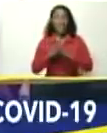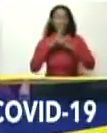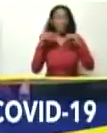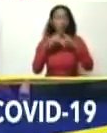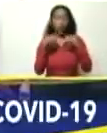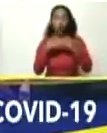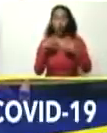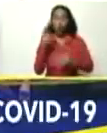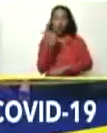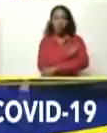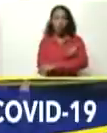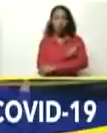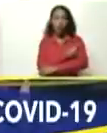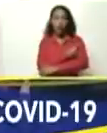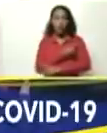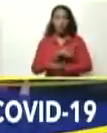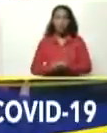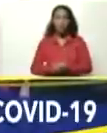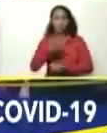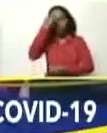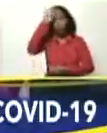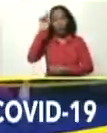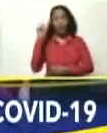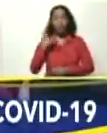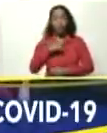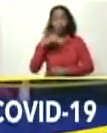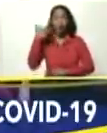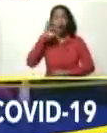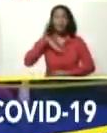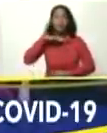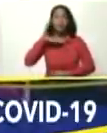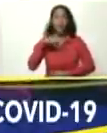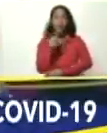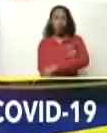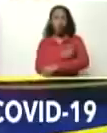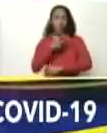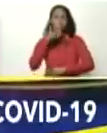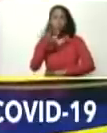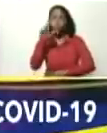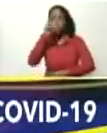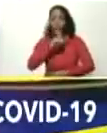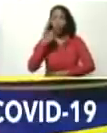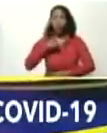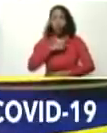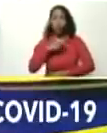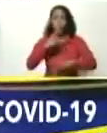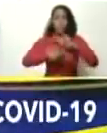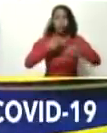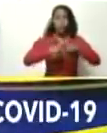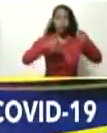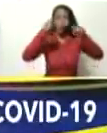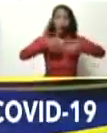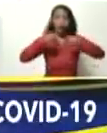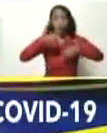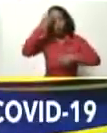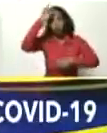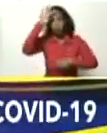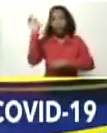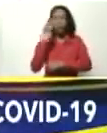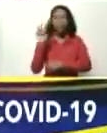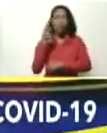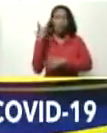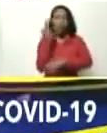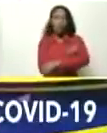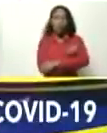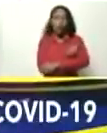la vacuna Abdala. Y tenemos vacuna Abdala, compadre. Y el próximo año vamos a producir aquí, Cuba y Venezuela, la